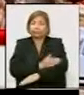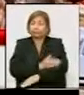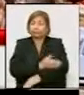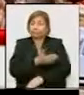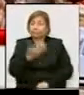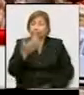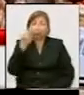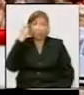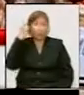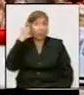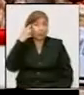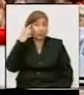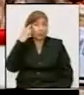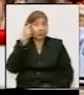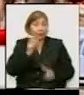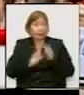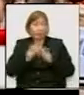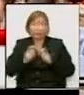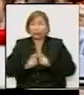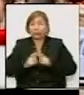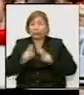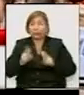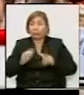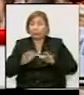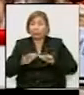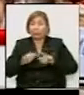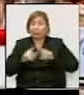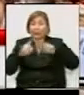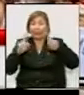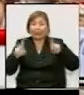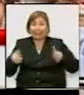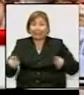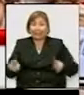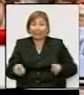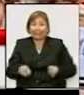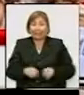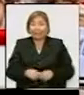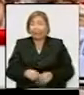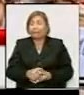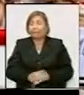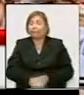sea una política omnicomprensiva gigante sobre seguridad digital o políticas públicas